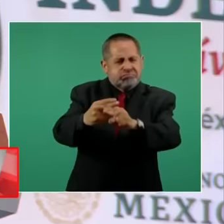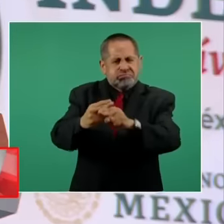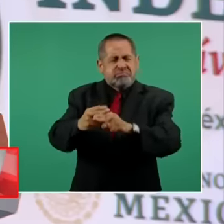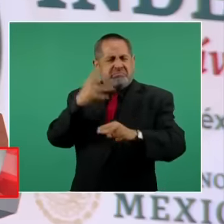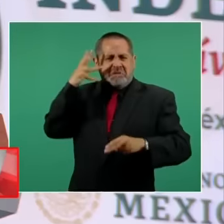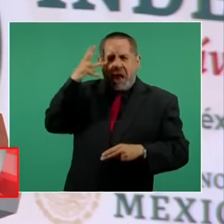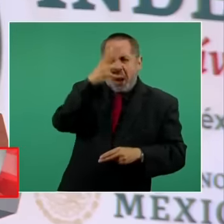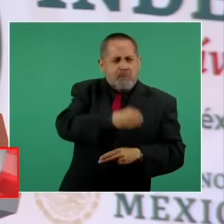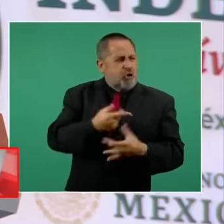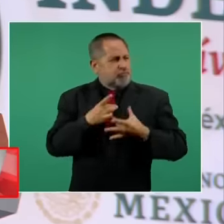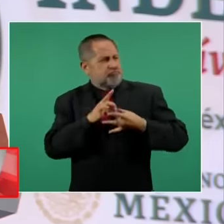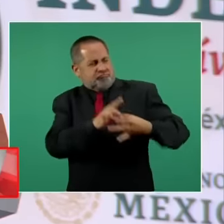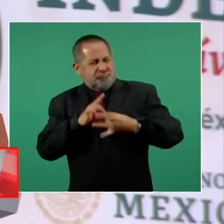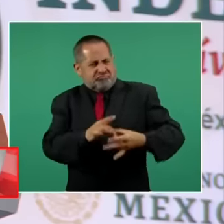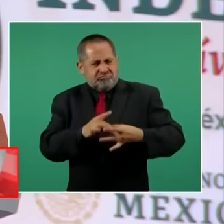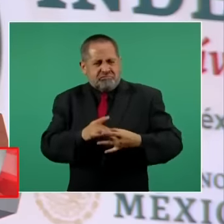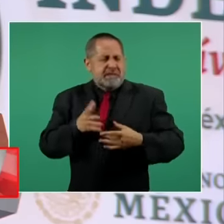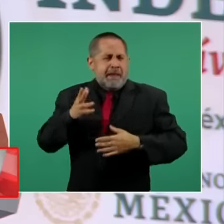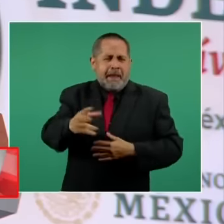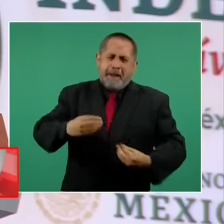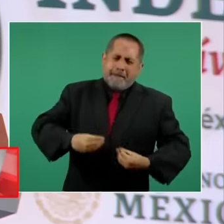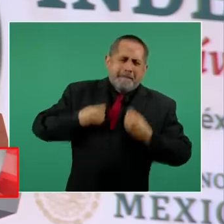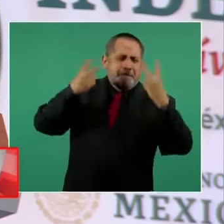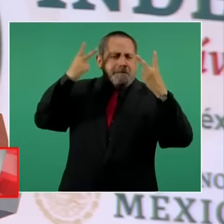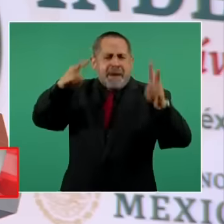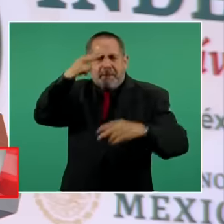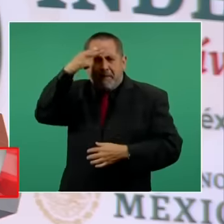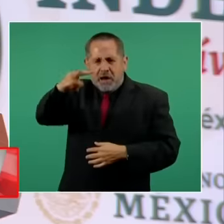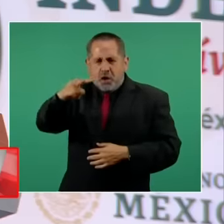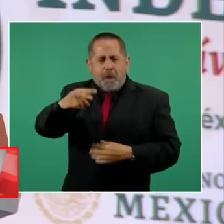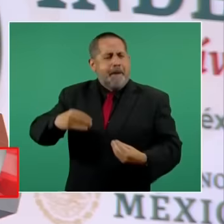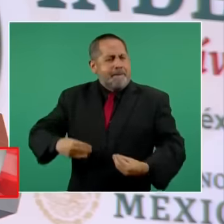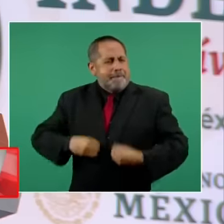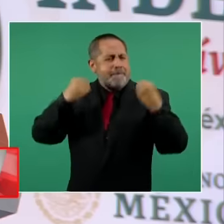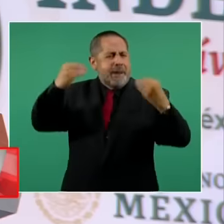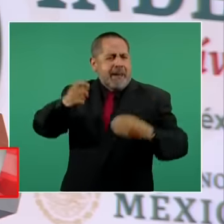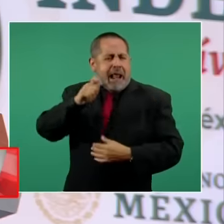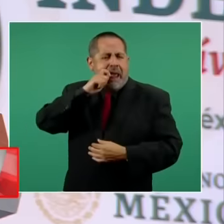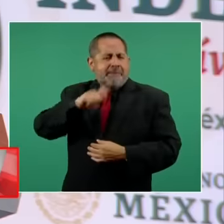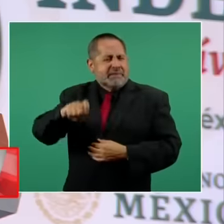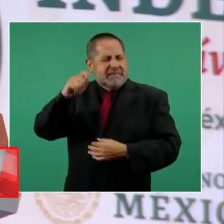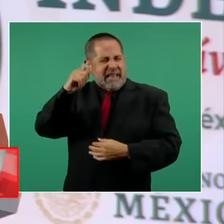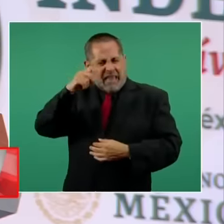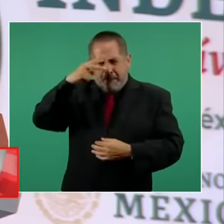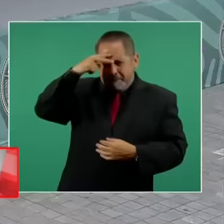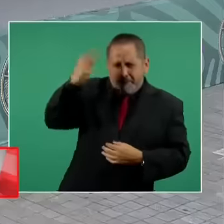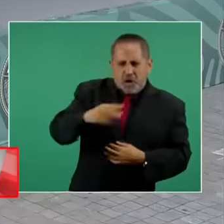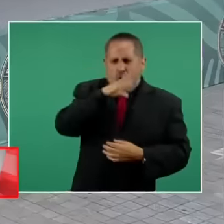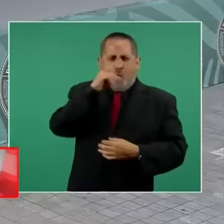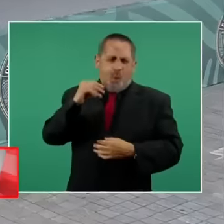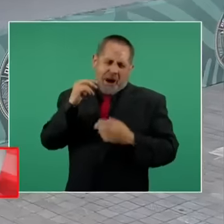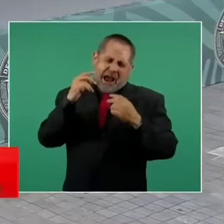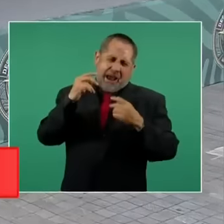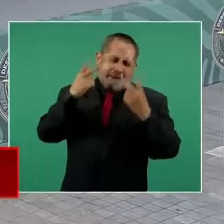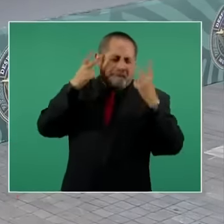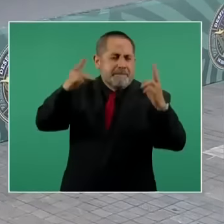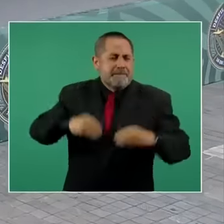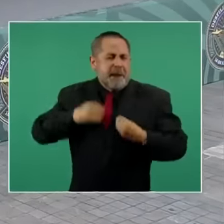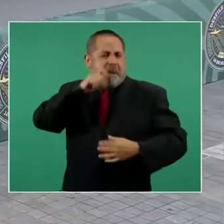hermosos principios comunes. ¡Viva México! ¡Viva la amistad entre Cuba y México!